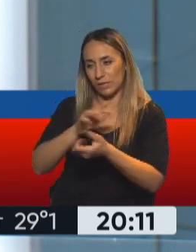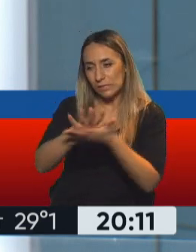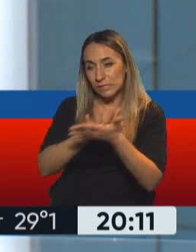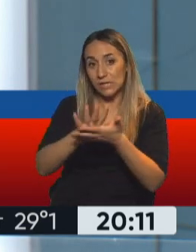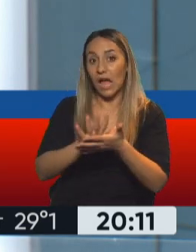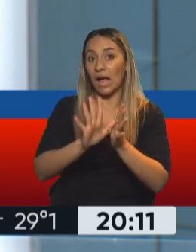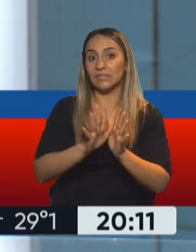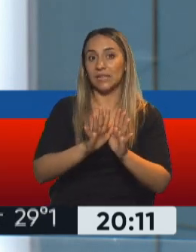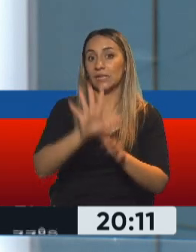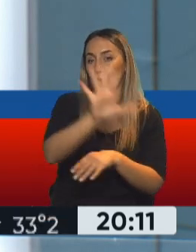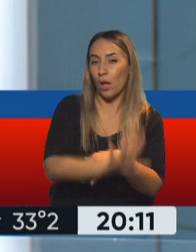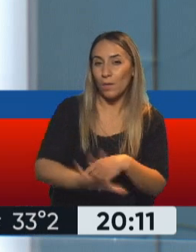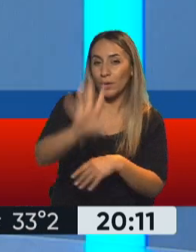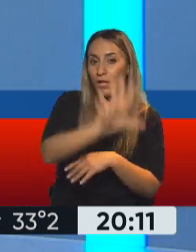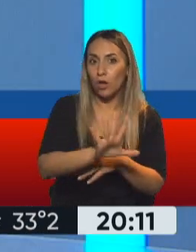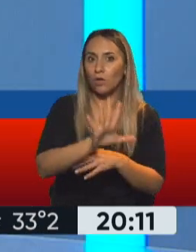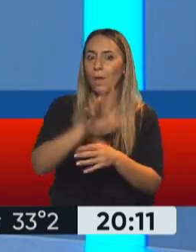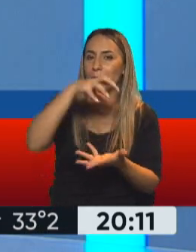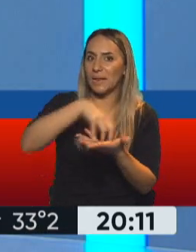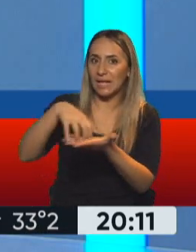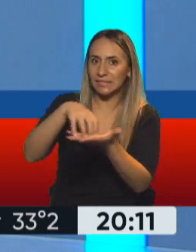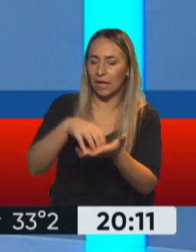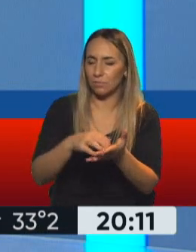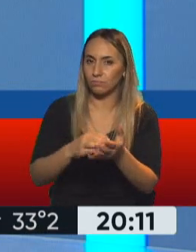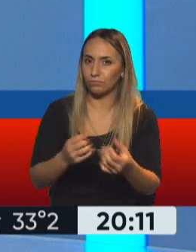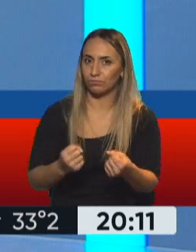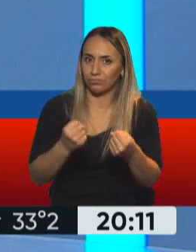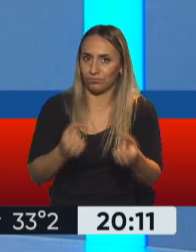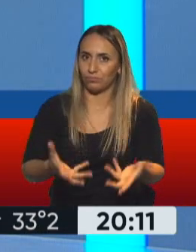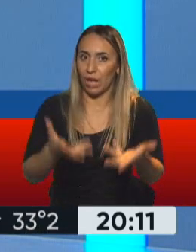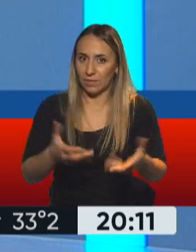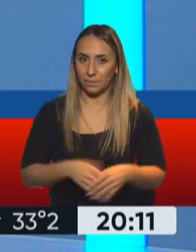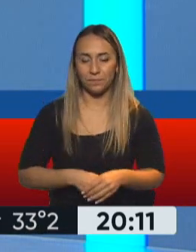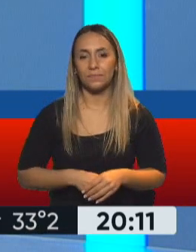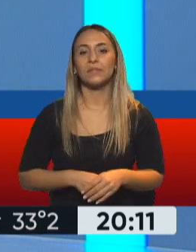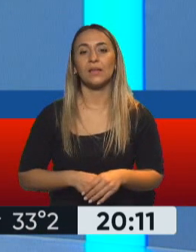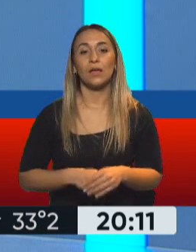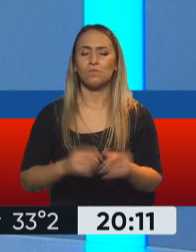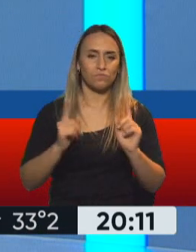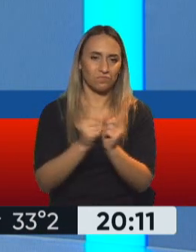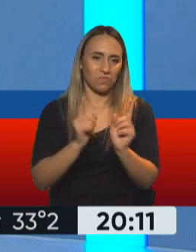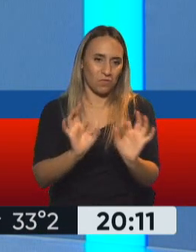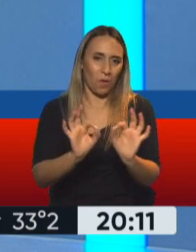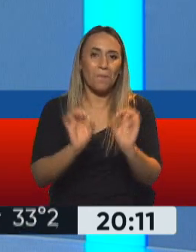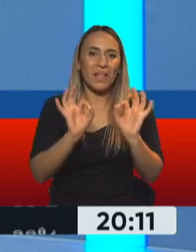que tenga más empresas unicornio, ¿no? Exactamente, para fusionar esas dos caras, ¿no? Exactamente. Falta un tiempo largo. Muy completo, Nasa, gracias como siempre.